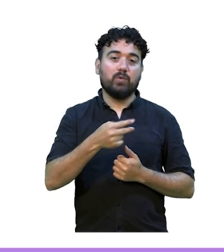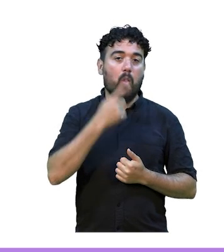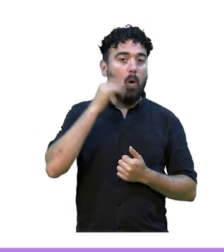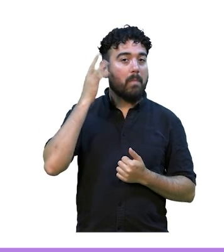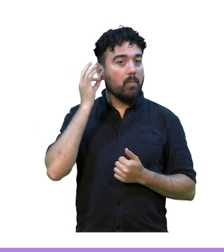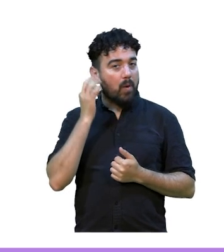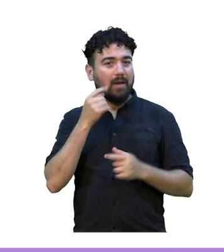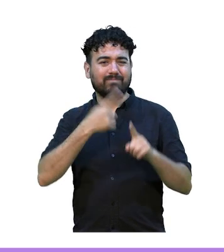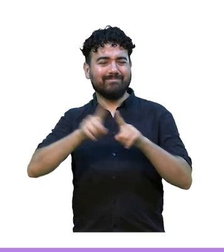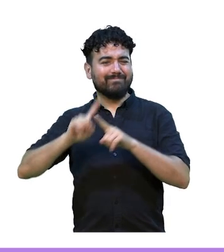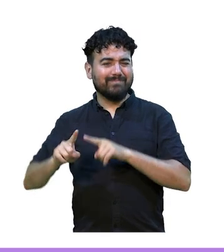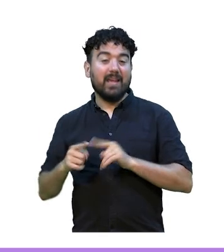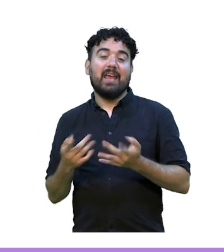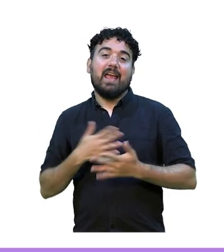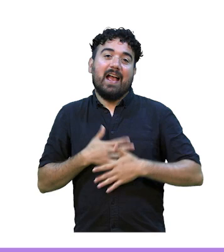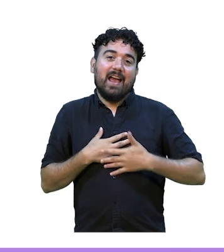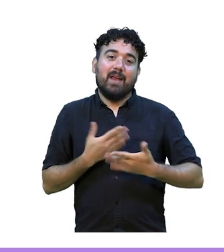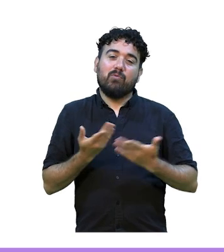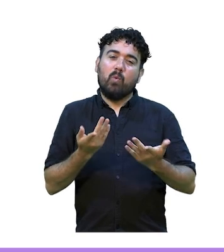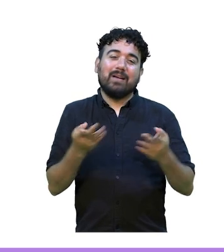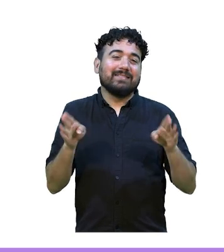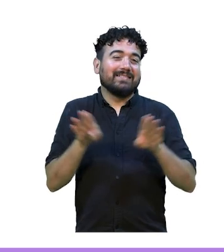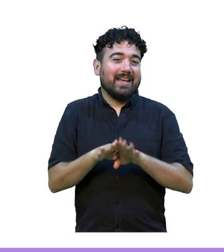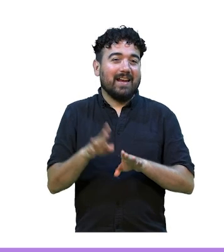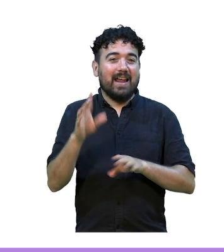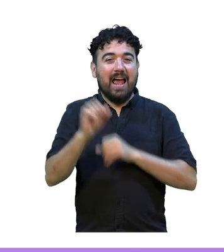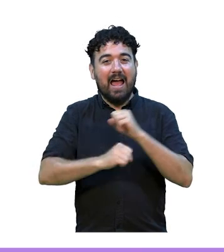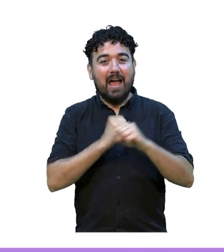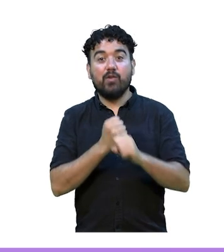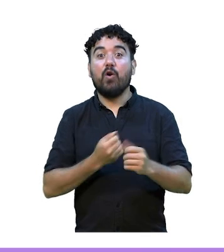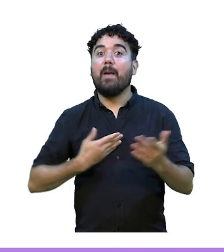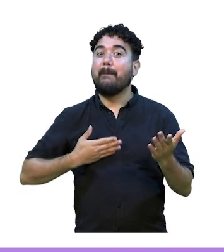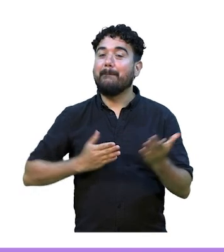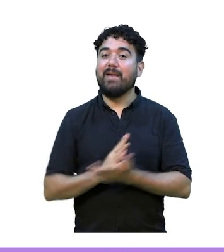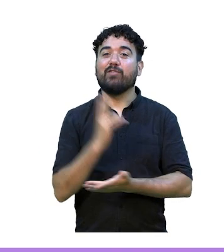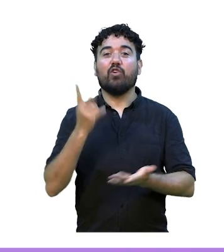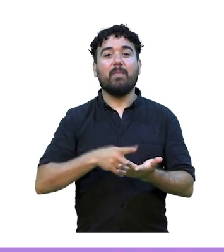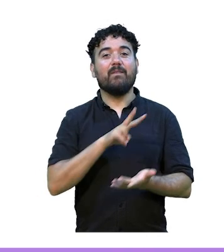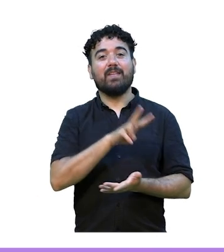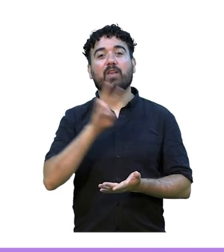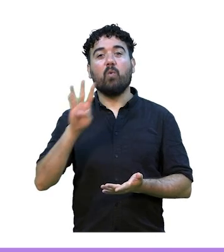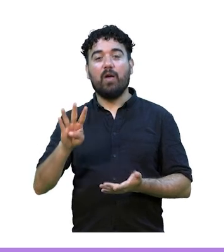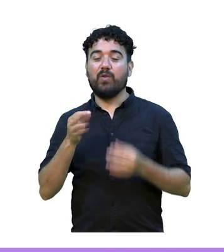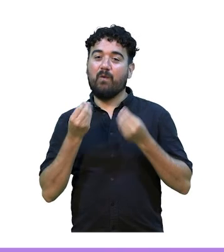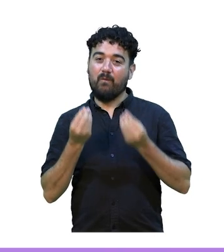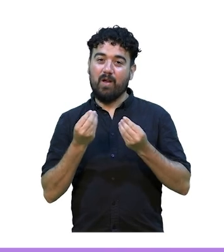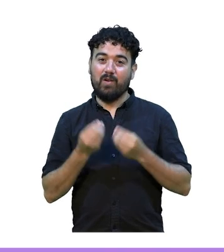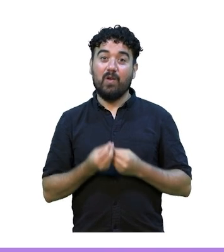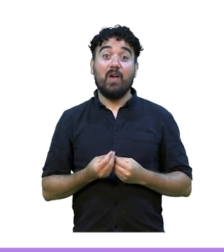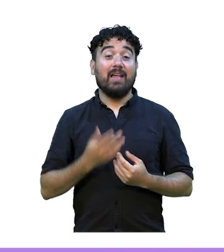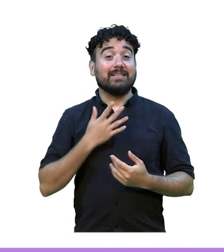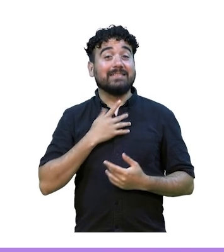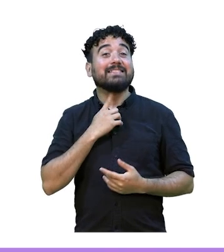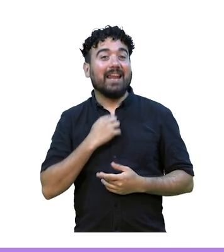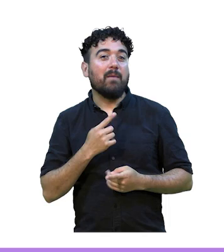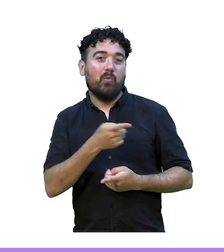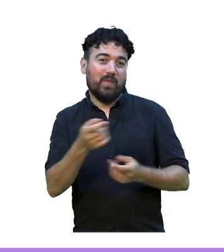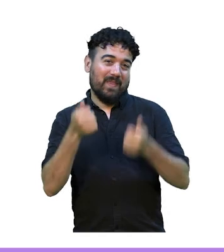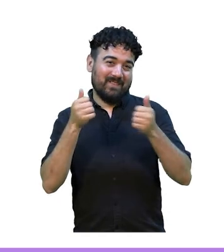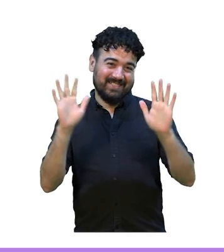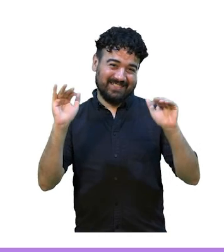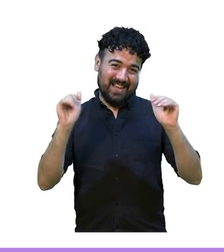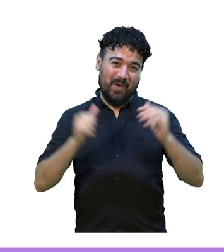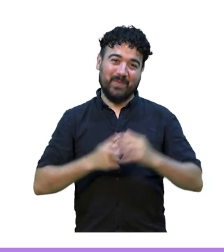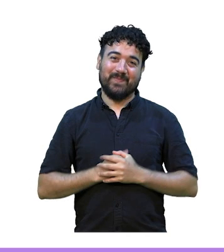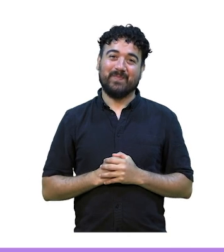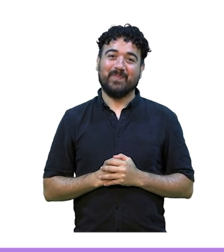Género y Sexualidades de la UMCE deseamos a toda nuestra comunidad un buen cierre de año y un excelente comienzo del 2024. Así que buenos